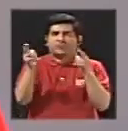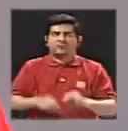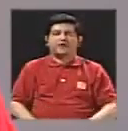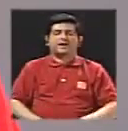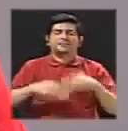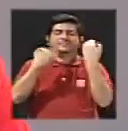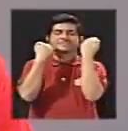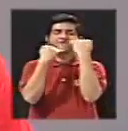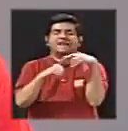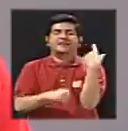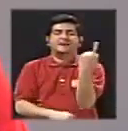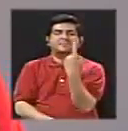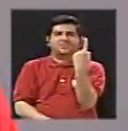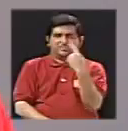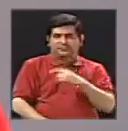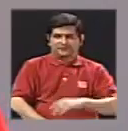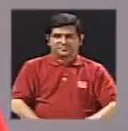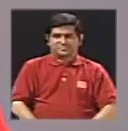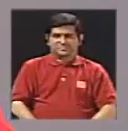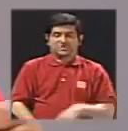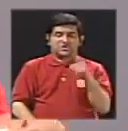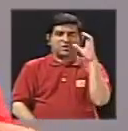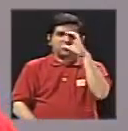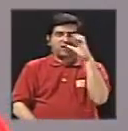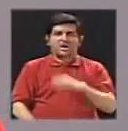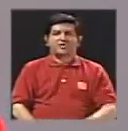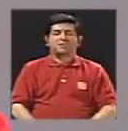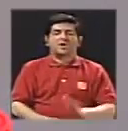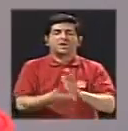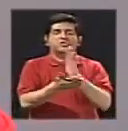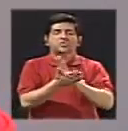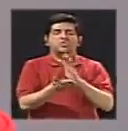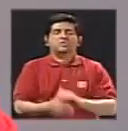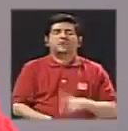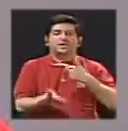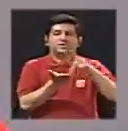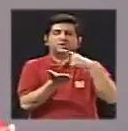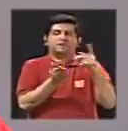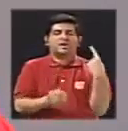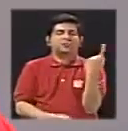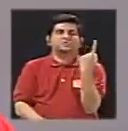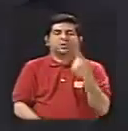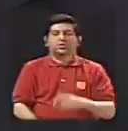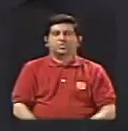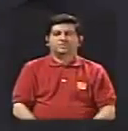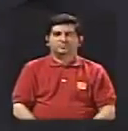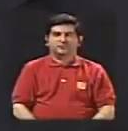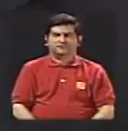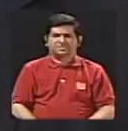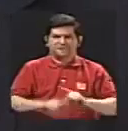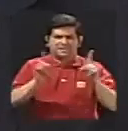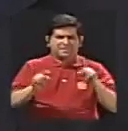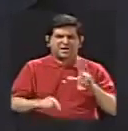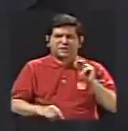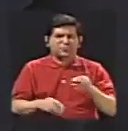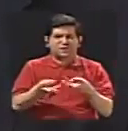circunscriben única y exclusivamente a ir a buscar una constancia de salario. Nada más. ¿Y por qué no se